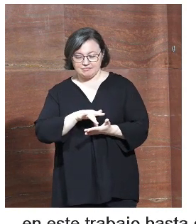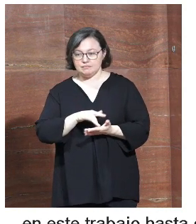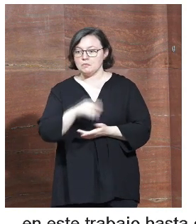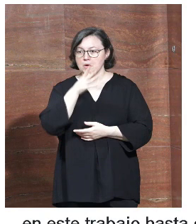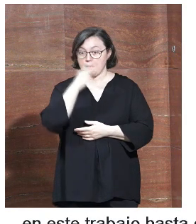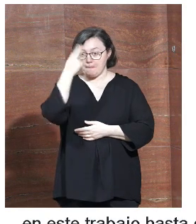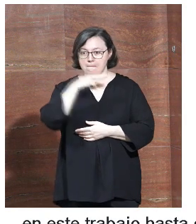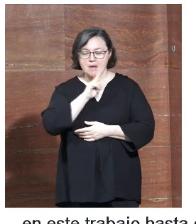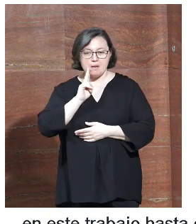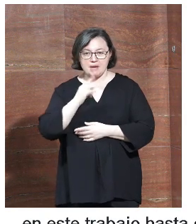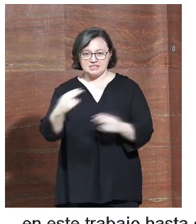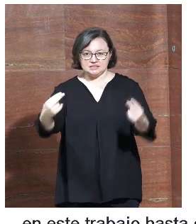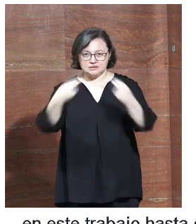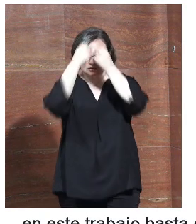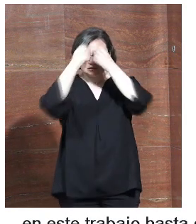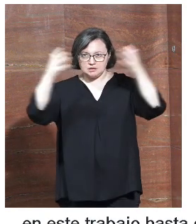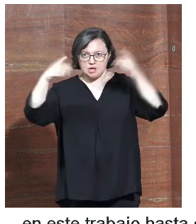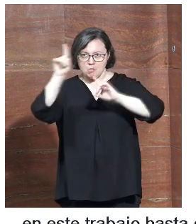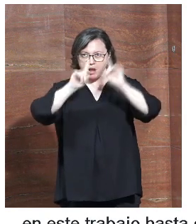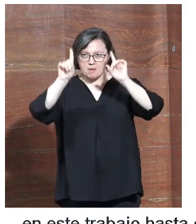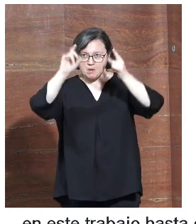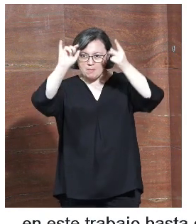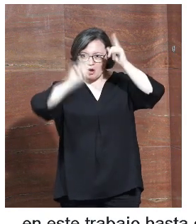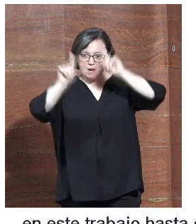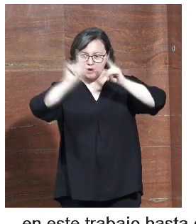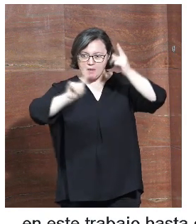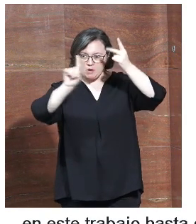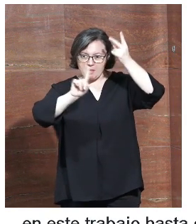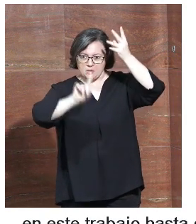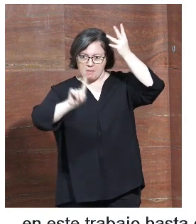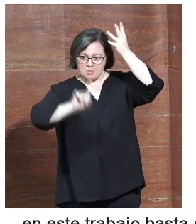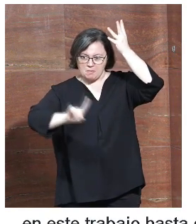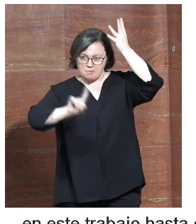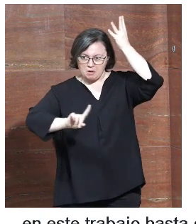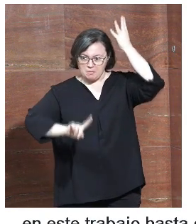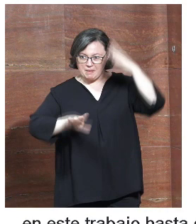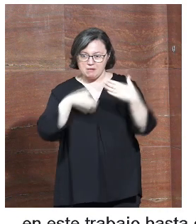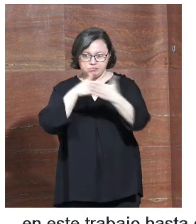Porque mis padres solo veían problemas y dificultades ante esta situación.